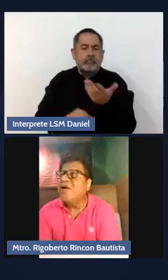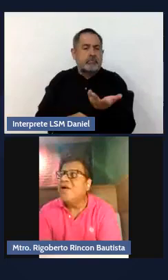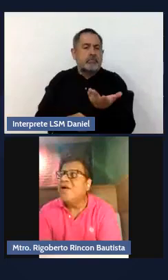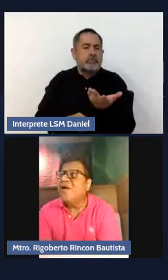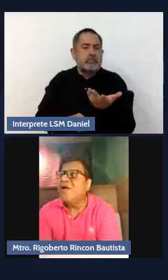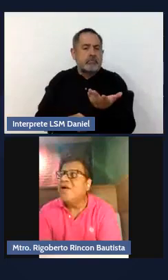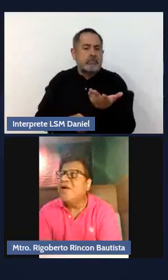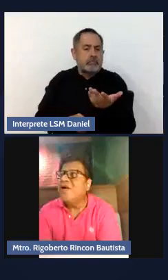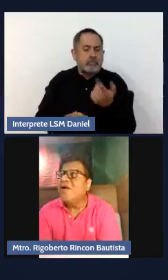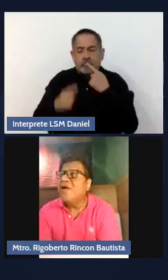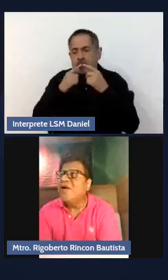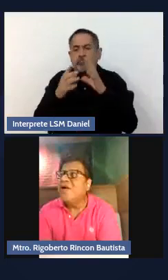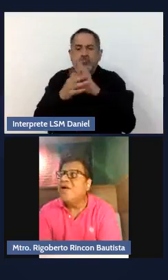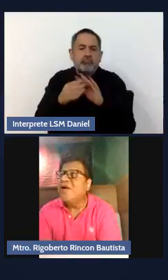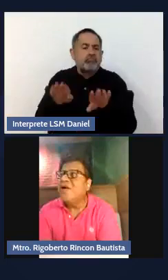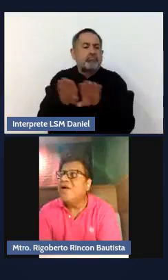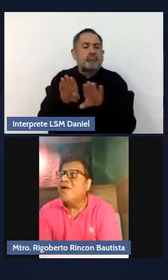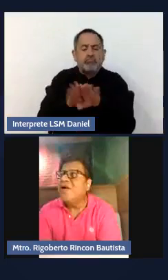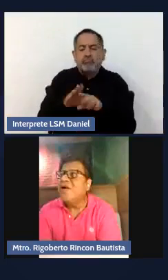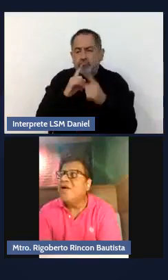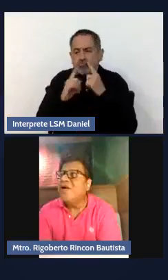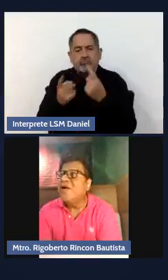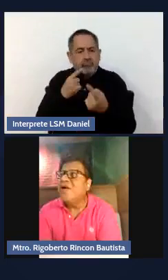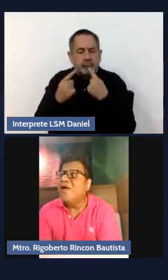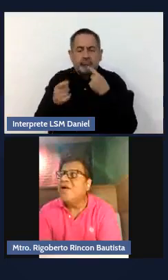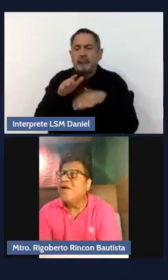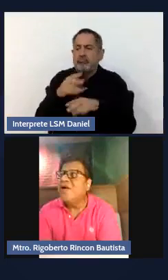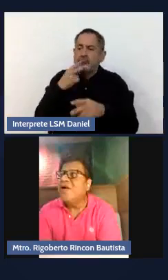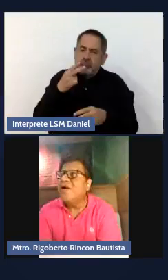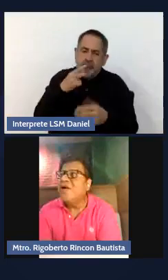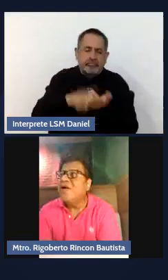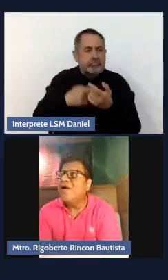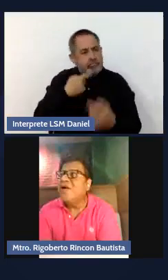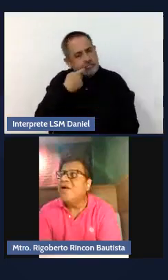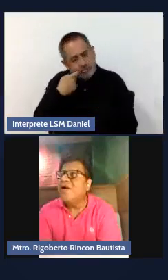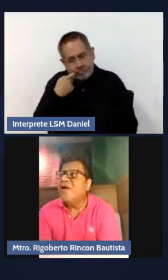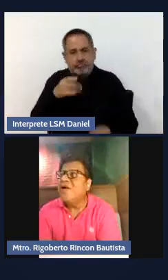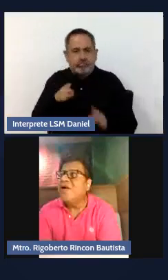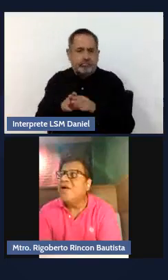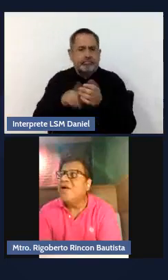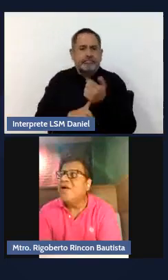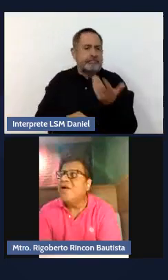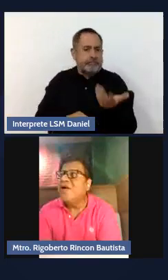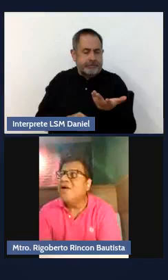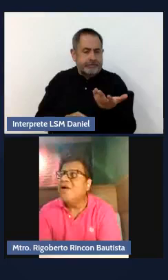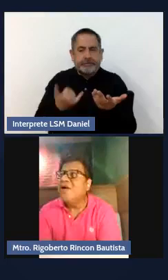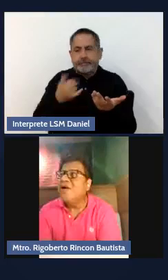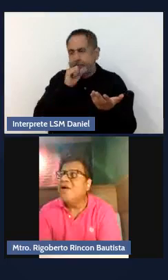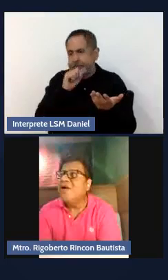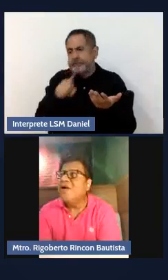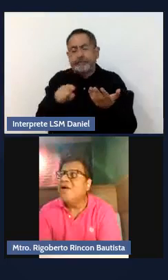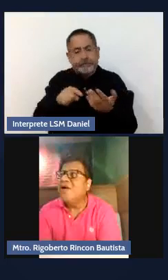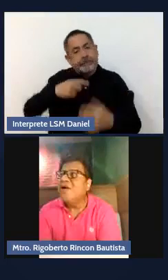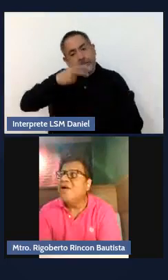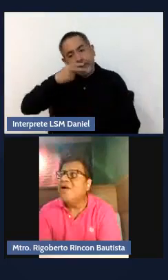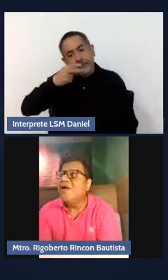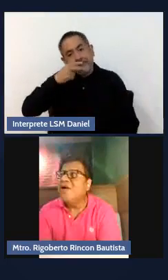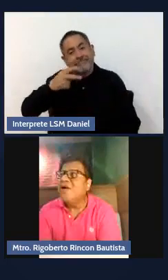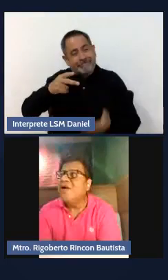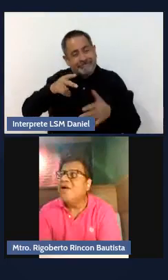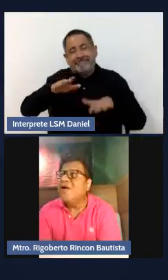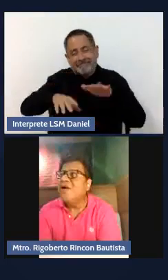El hablar muchas veces del consumo de sustancias, pues nos va a hablar de una adicción, ¿ya? Y que esta adicción muchas veces va a